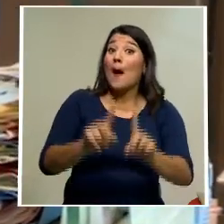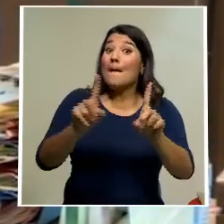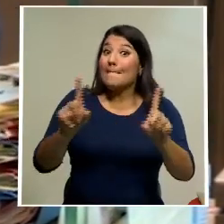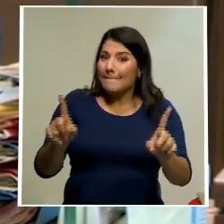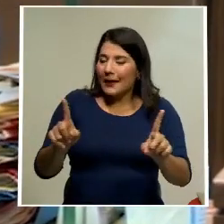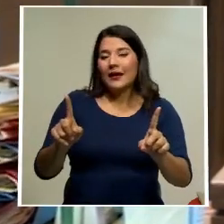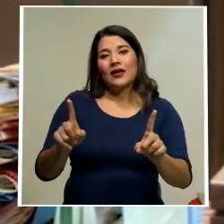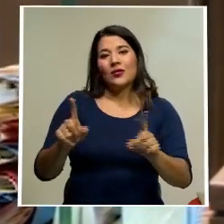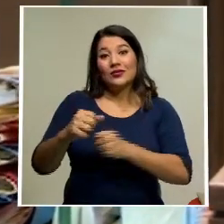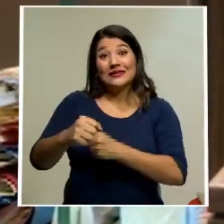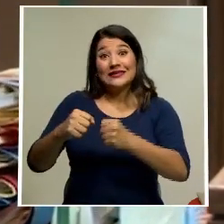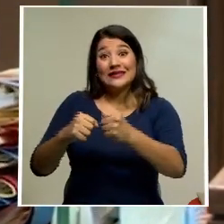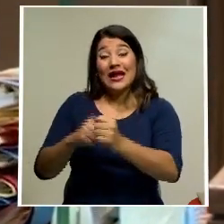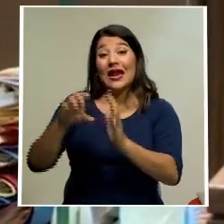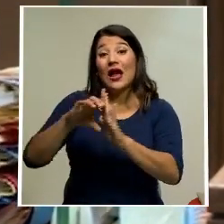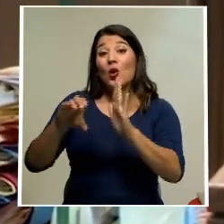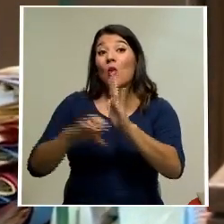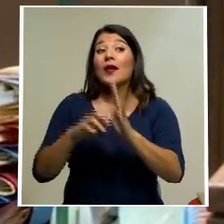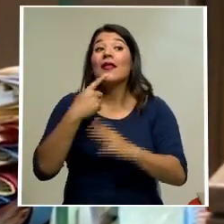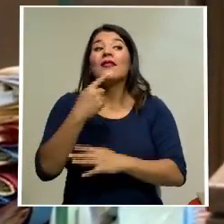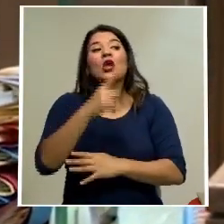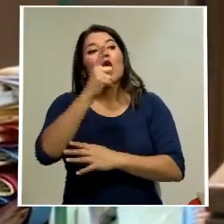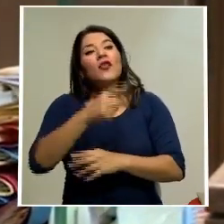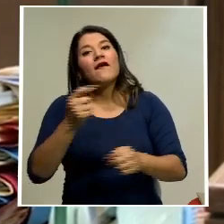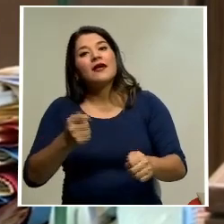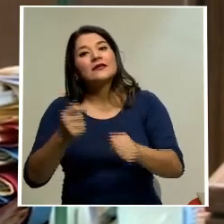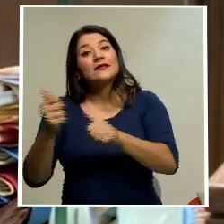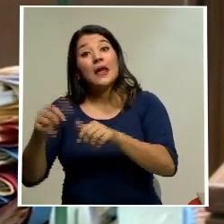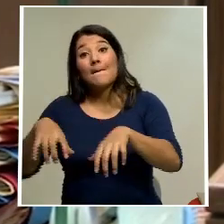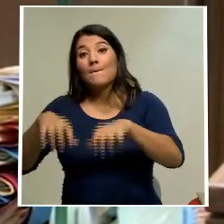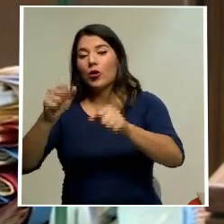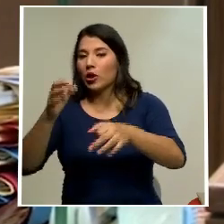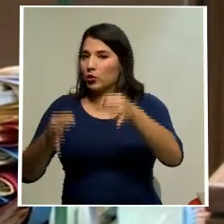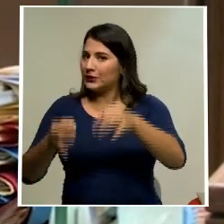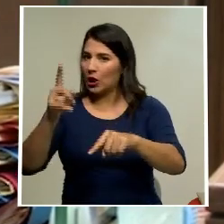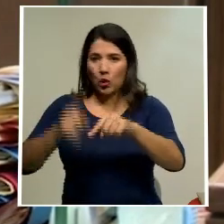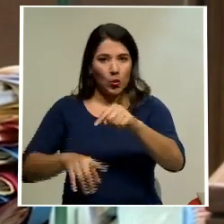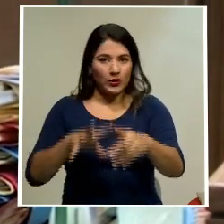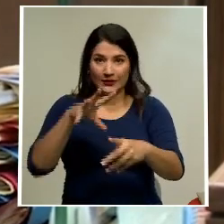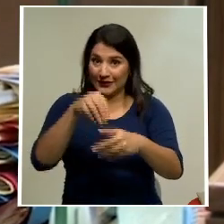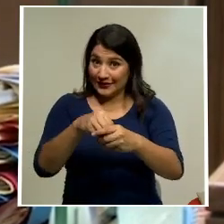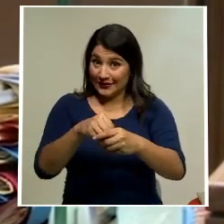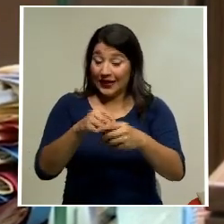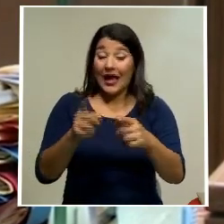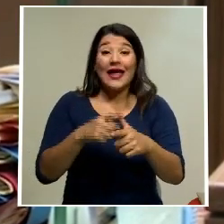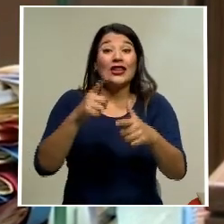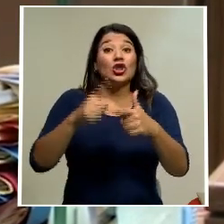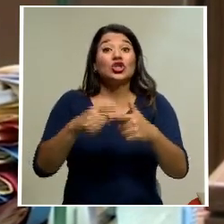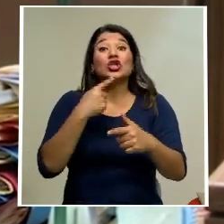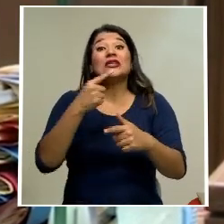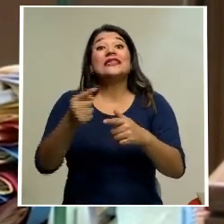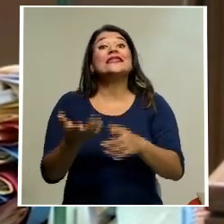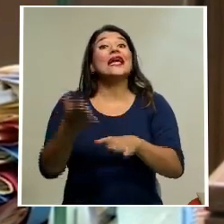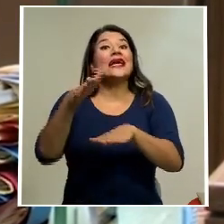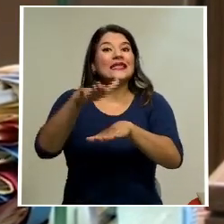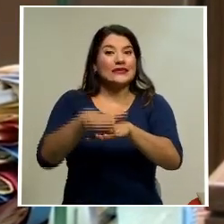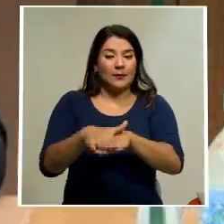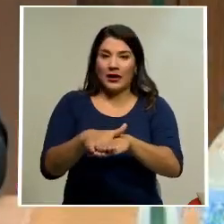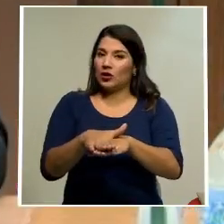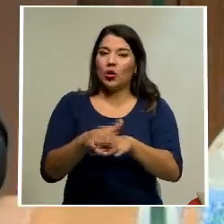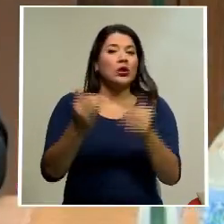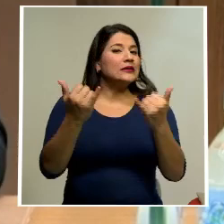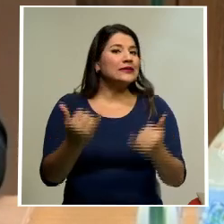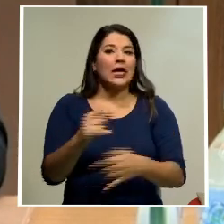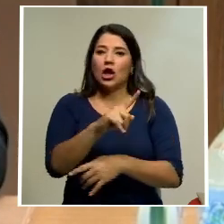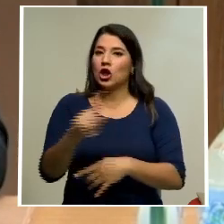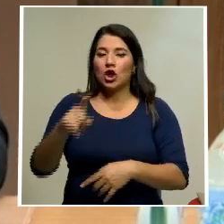misma resolución parece dejar por fuera a este poder de la República, lo que según un experto dejaría sin efecto esta